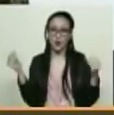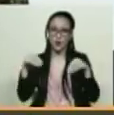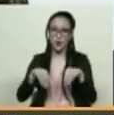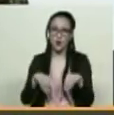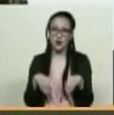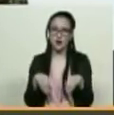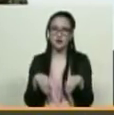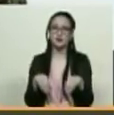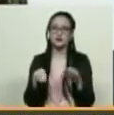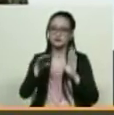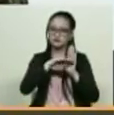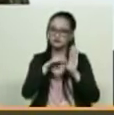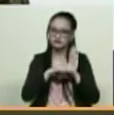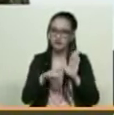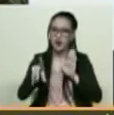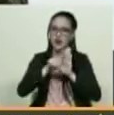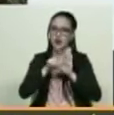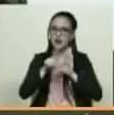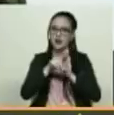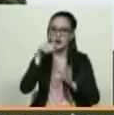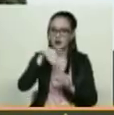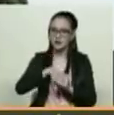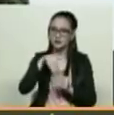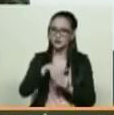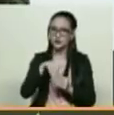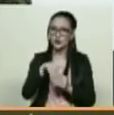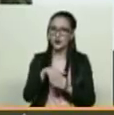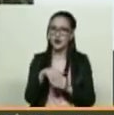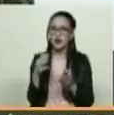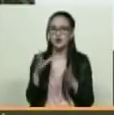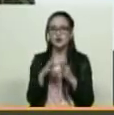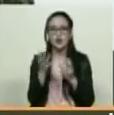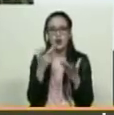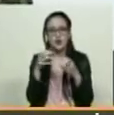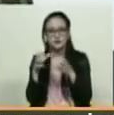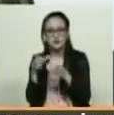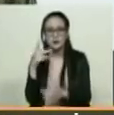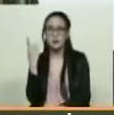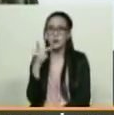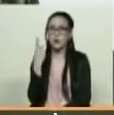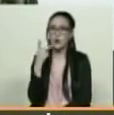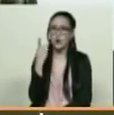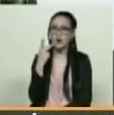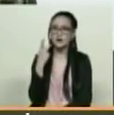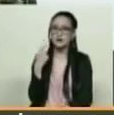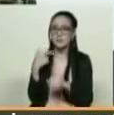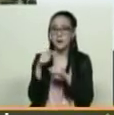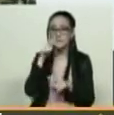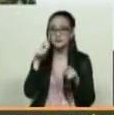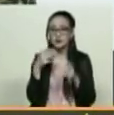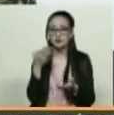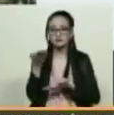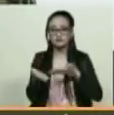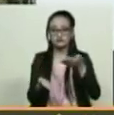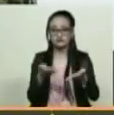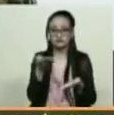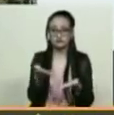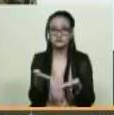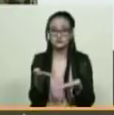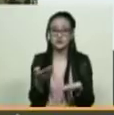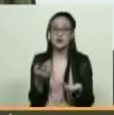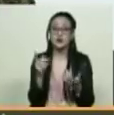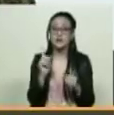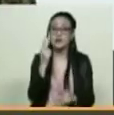de garantías electorales con el que estas organizaciones con fines políticos y sus candidatos se comprometen ante